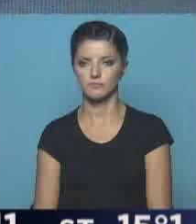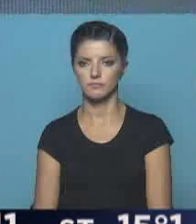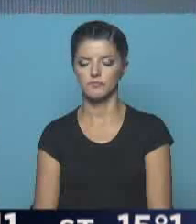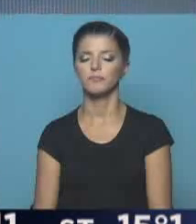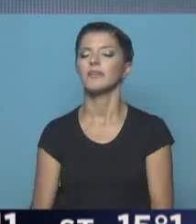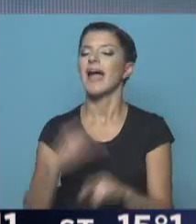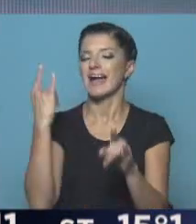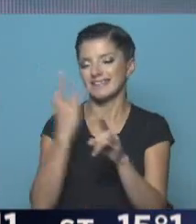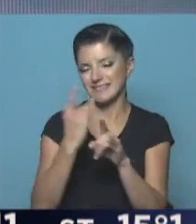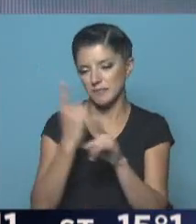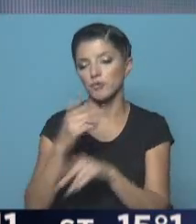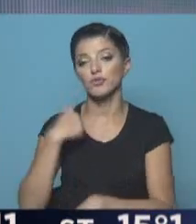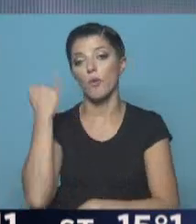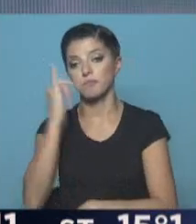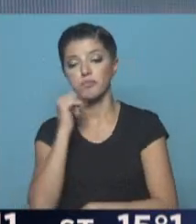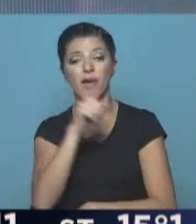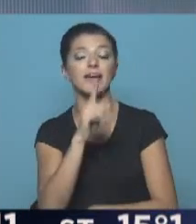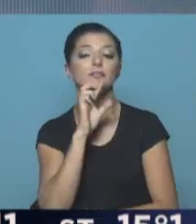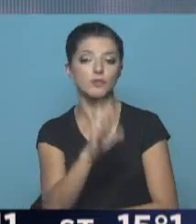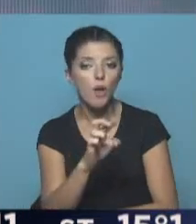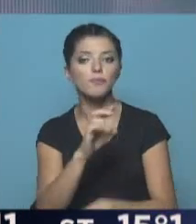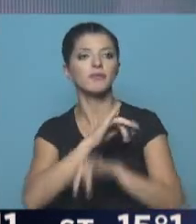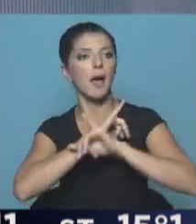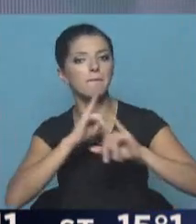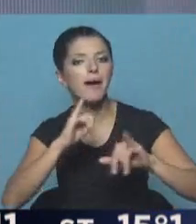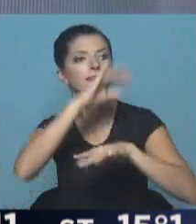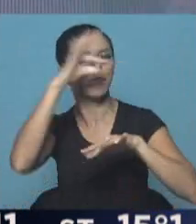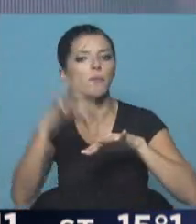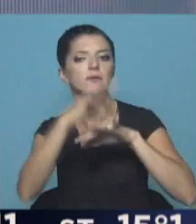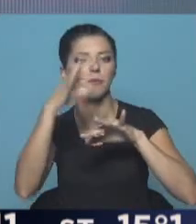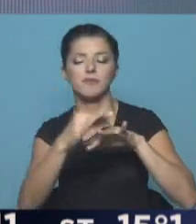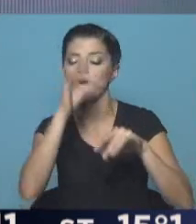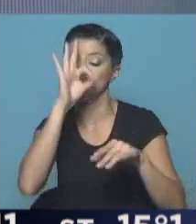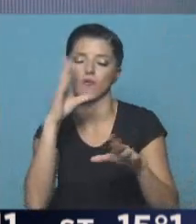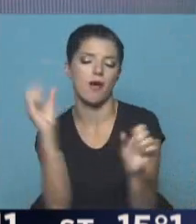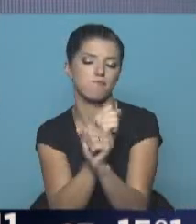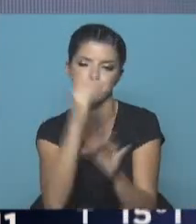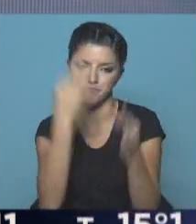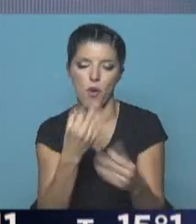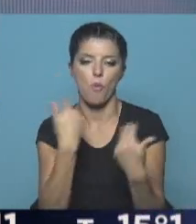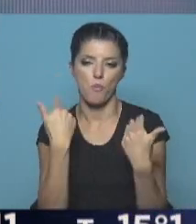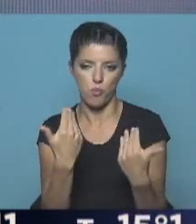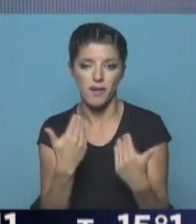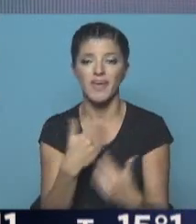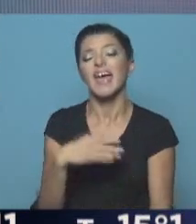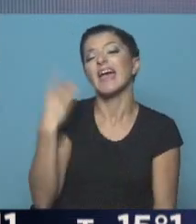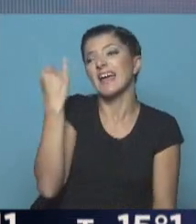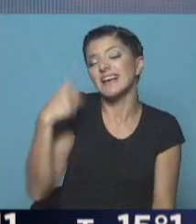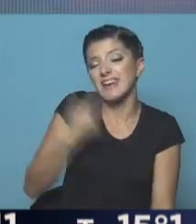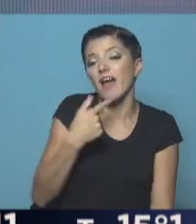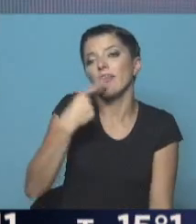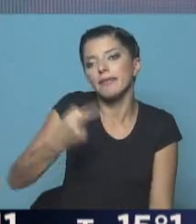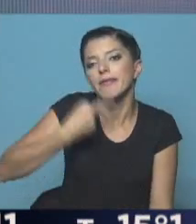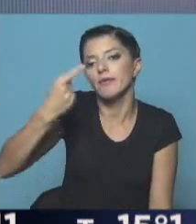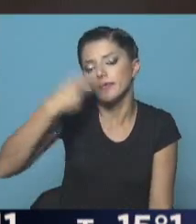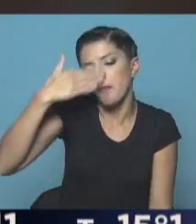Permanentemente decimos que Donald Trump no puede cumplir con promesas de campaña, que todo aquello que dijo, todo aquello que dice en general queda en pura retórica.